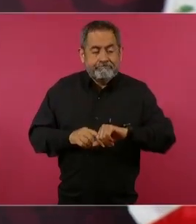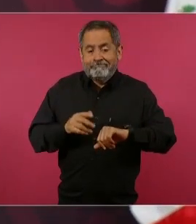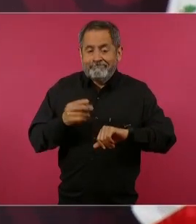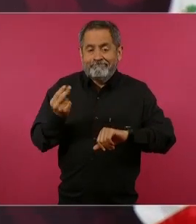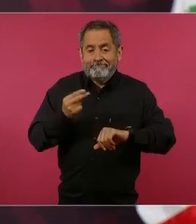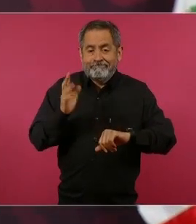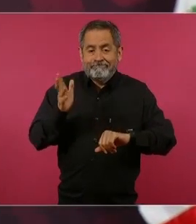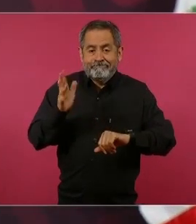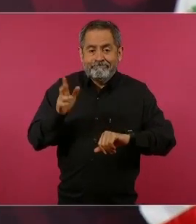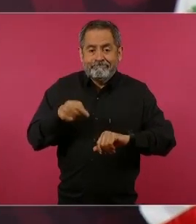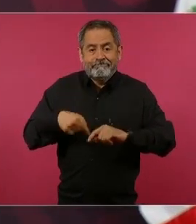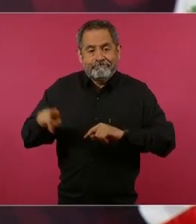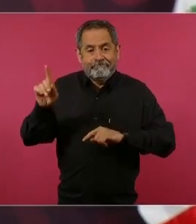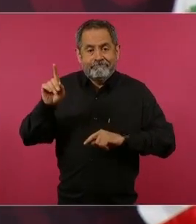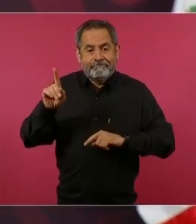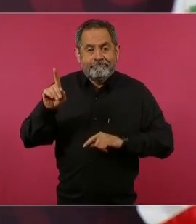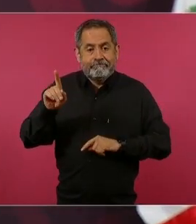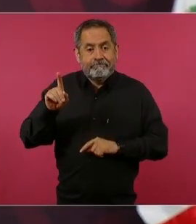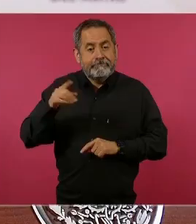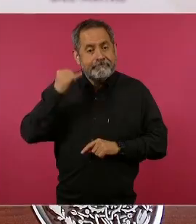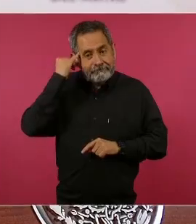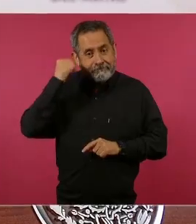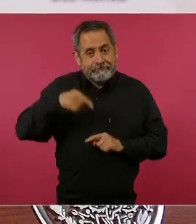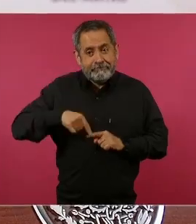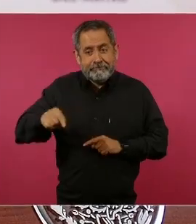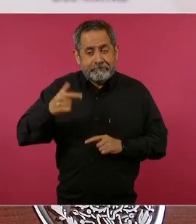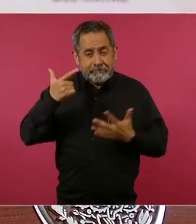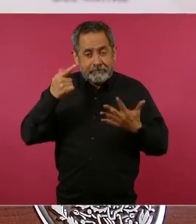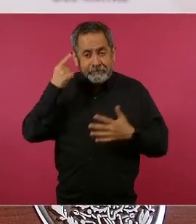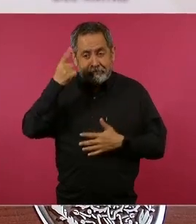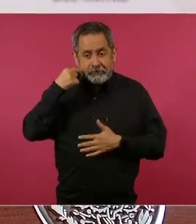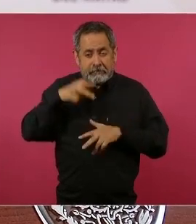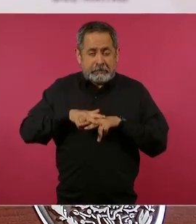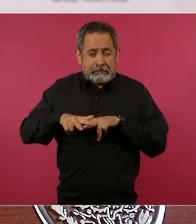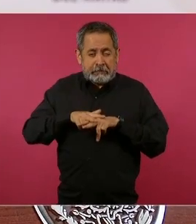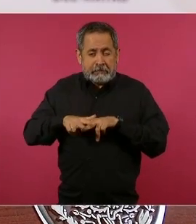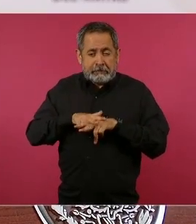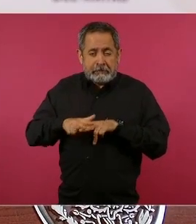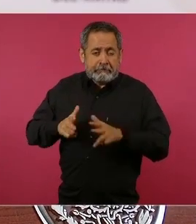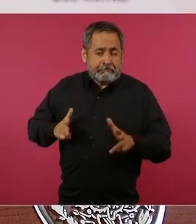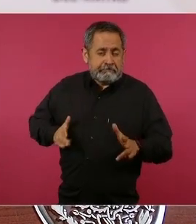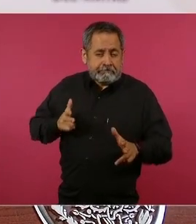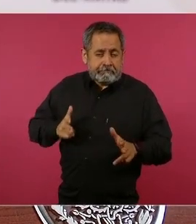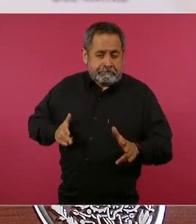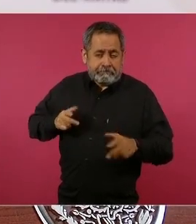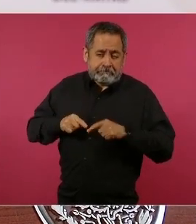tenemos que irnos ya, porque imagínense, son 7 horas de tren.